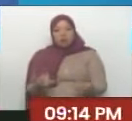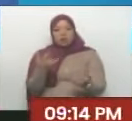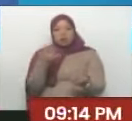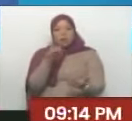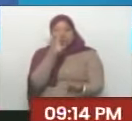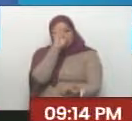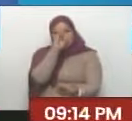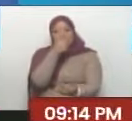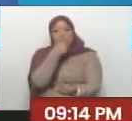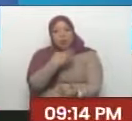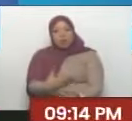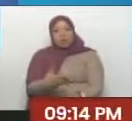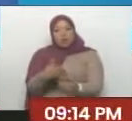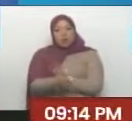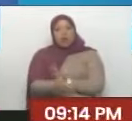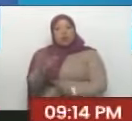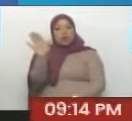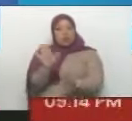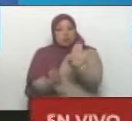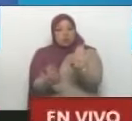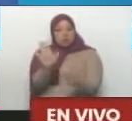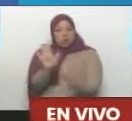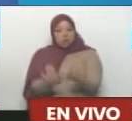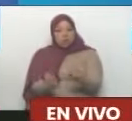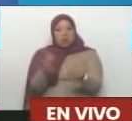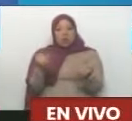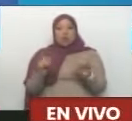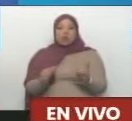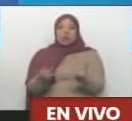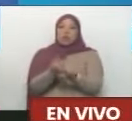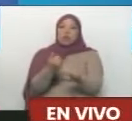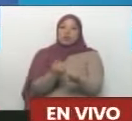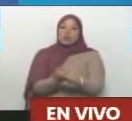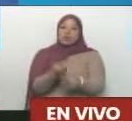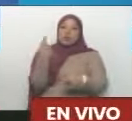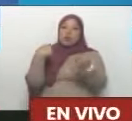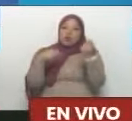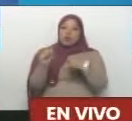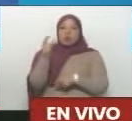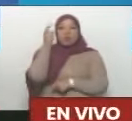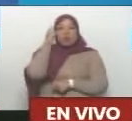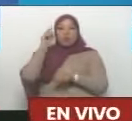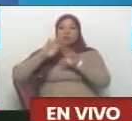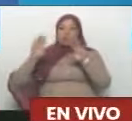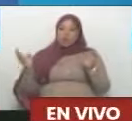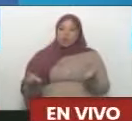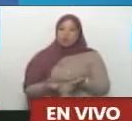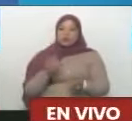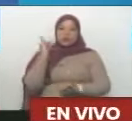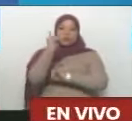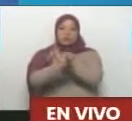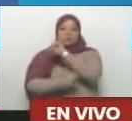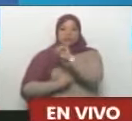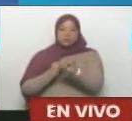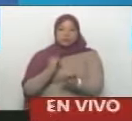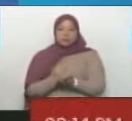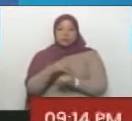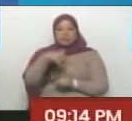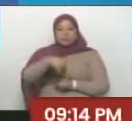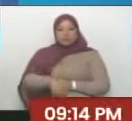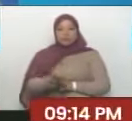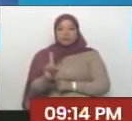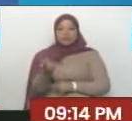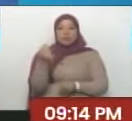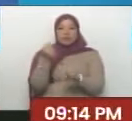ha tenido tan buen impacto en el turismo. Ahora arrancamos con Festival Mundial Internacional, este va a